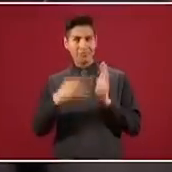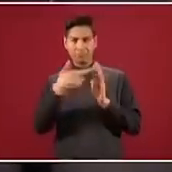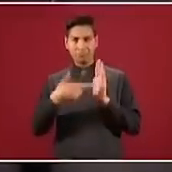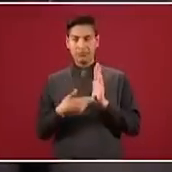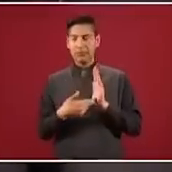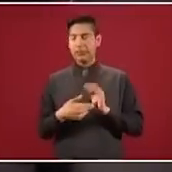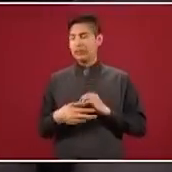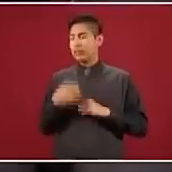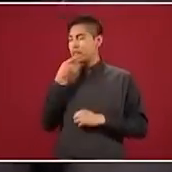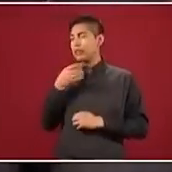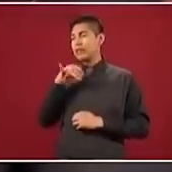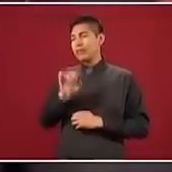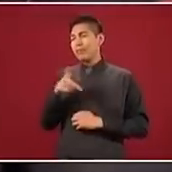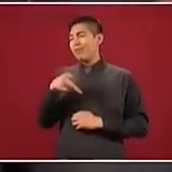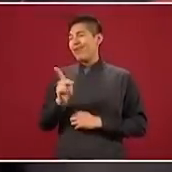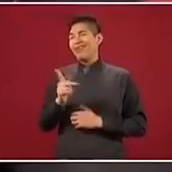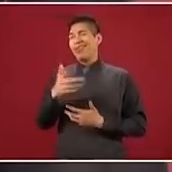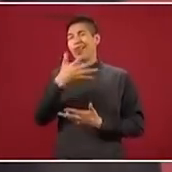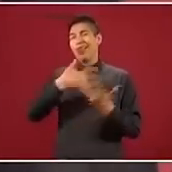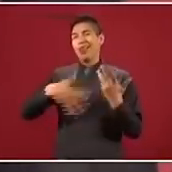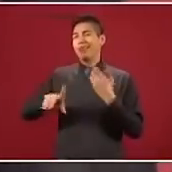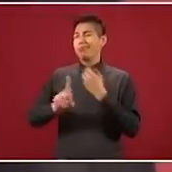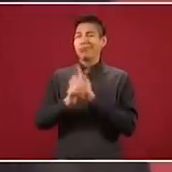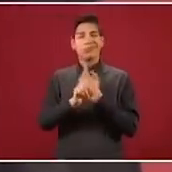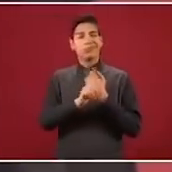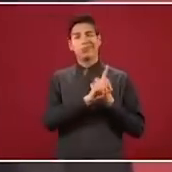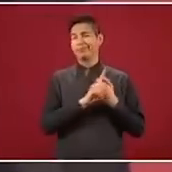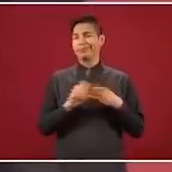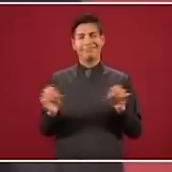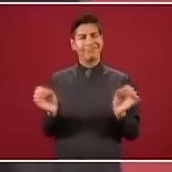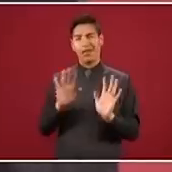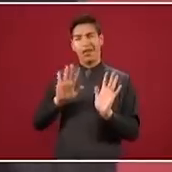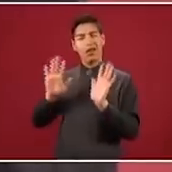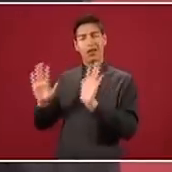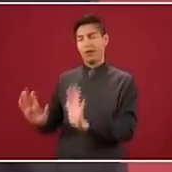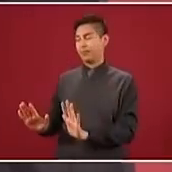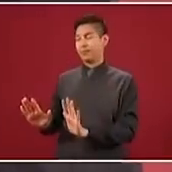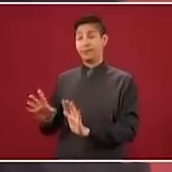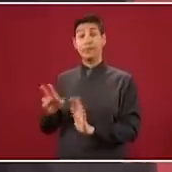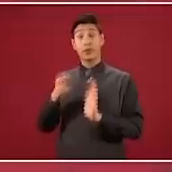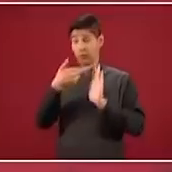polemizar, es reglas claras,